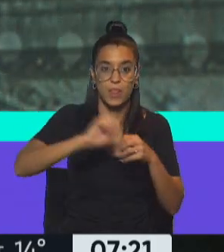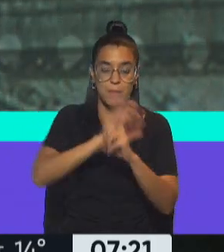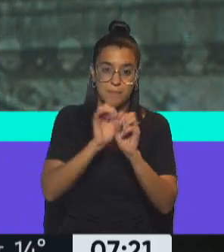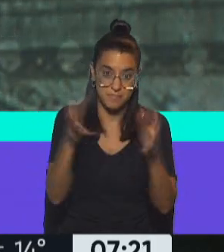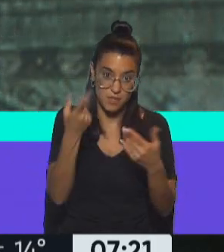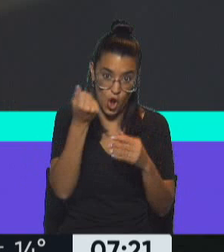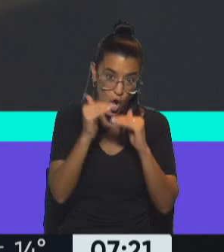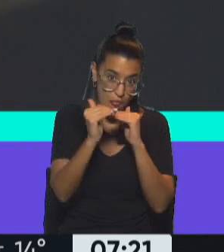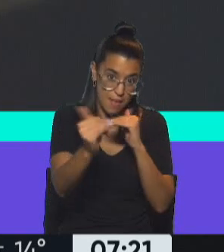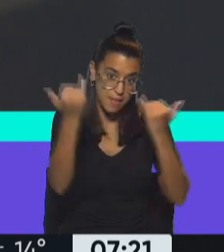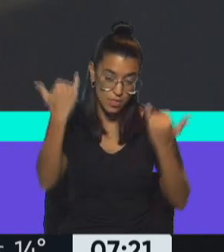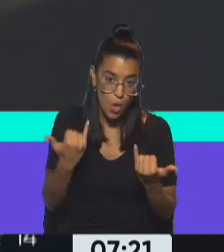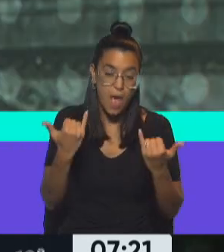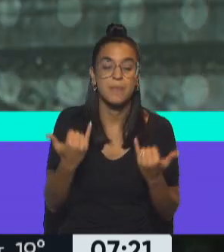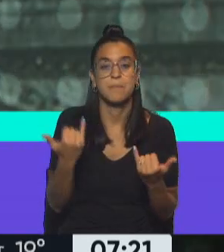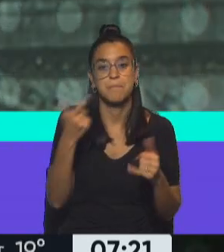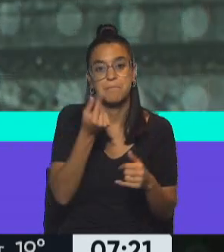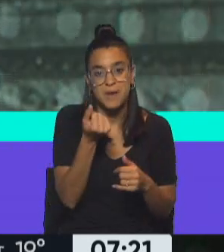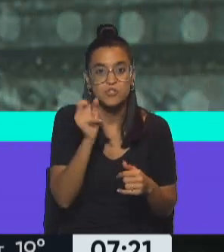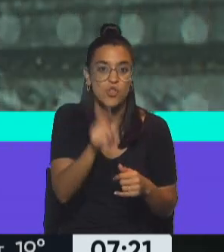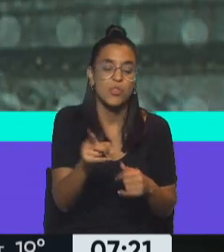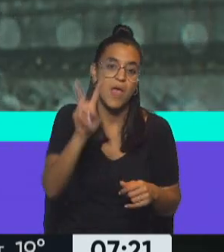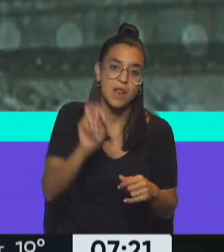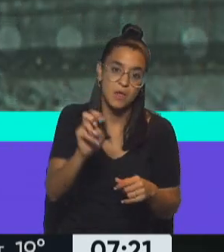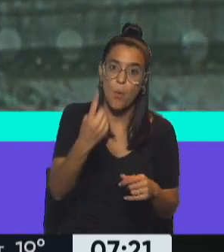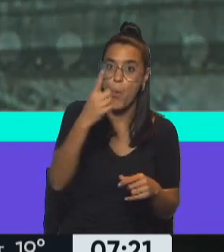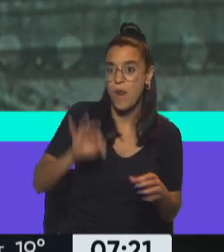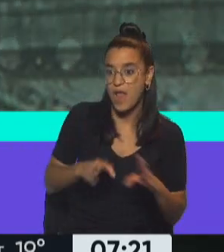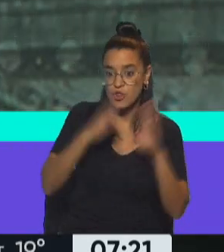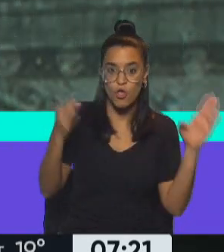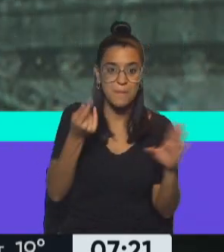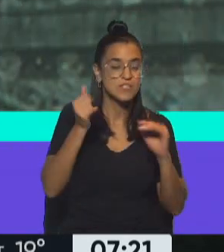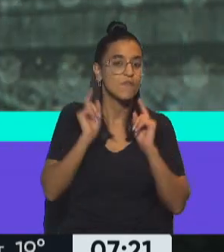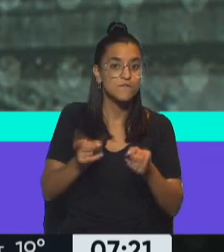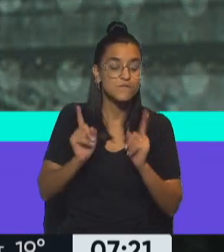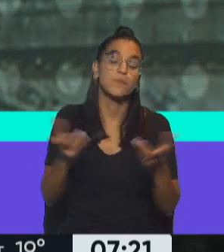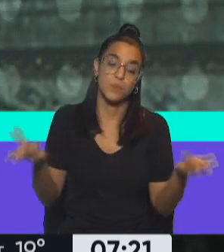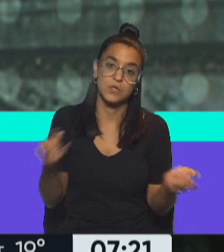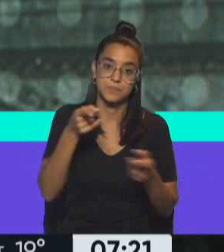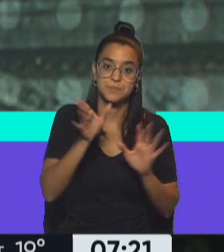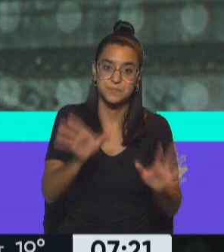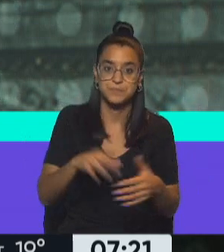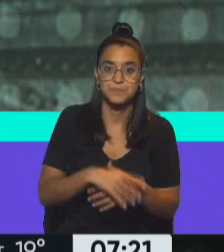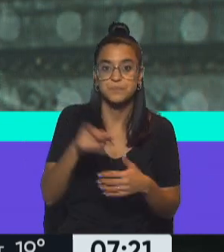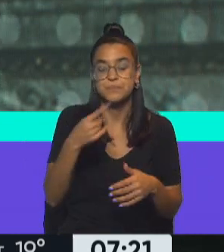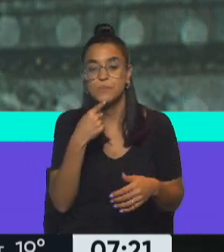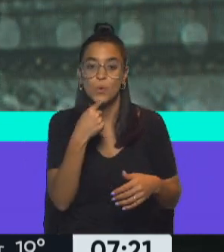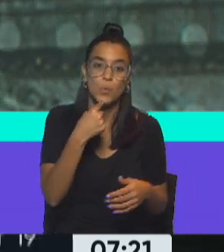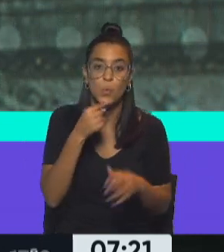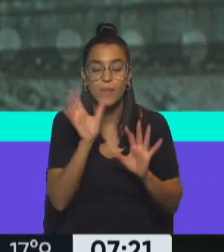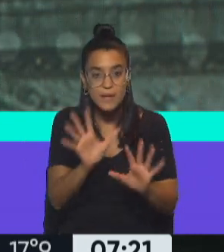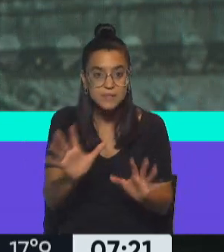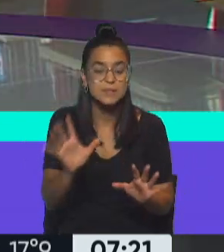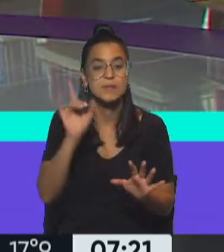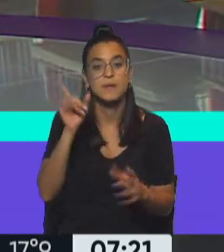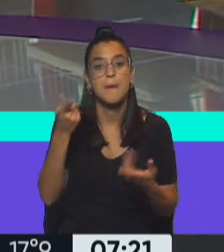un congelamiento de precios de los alquileres durante más de un año. Y en ese sentido, entonces, esa incertidumbre que